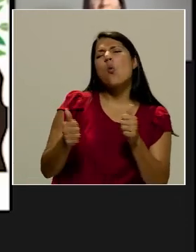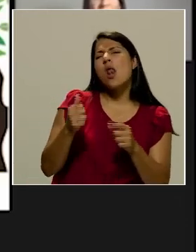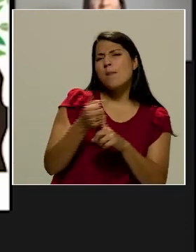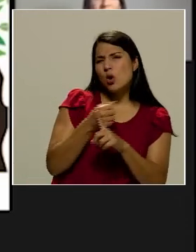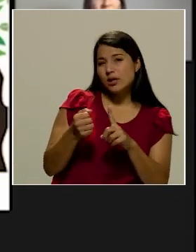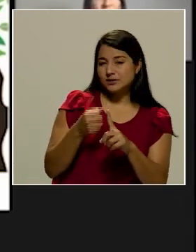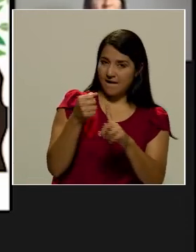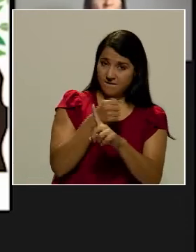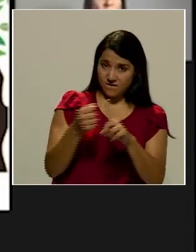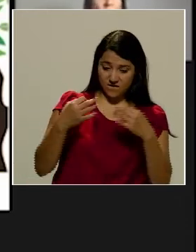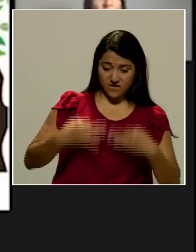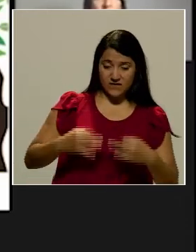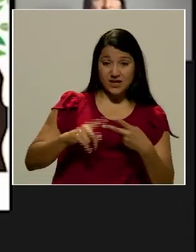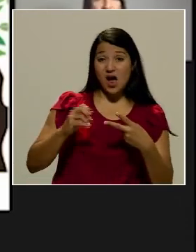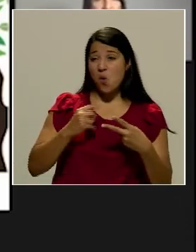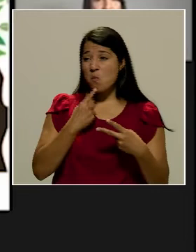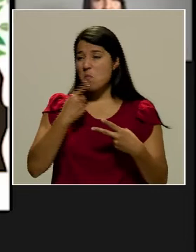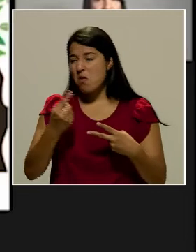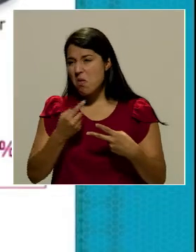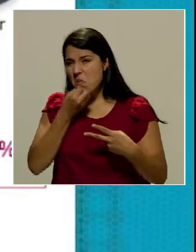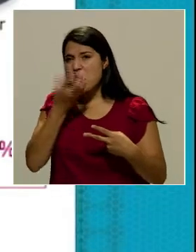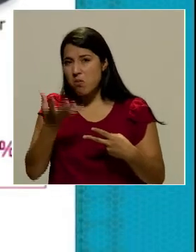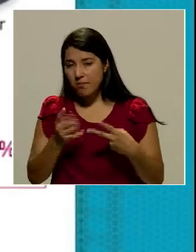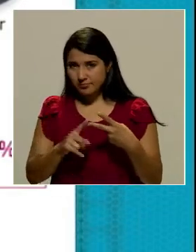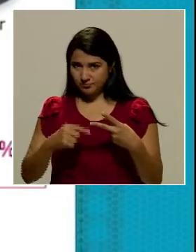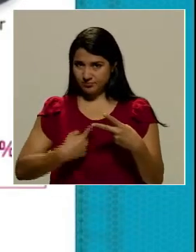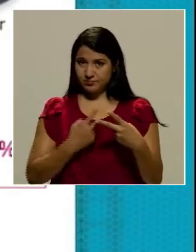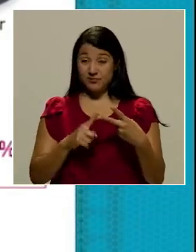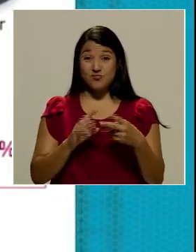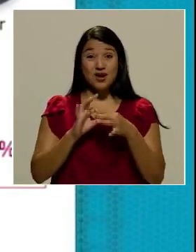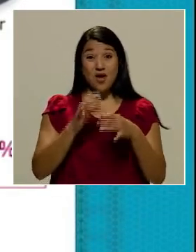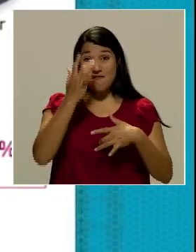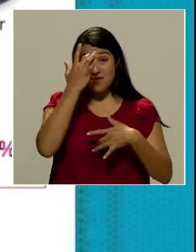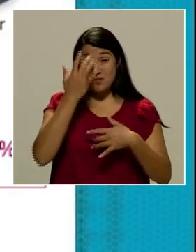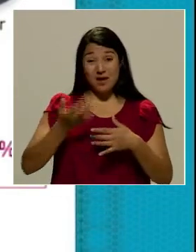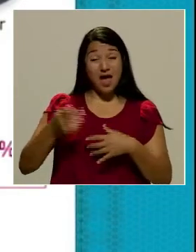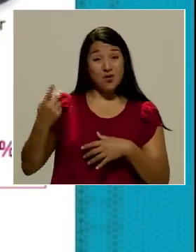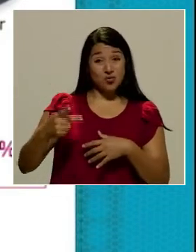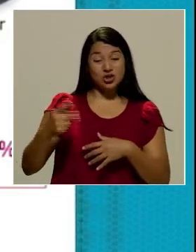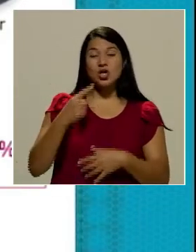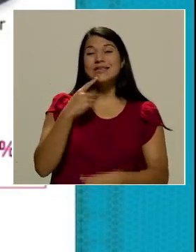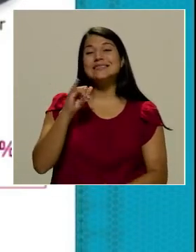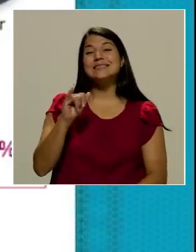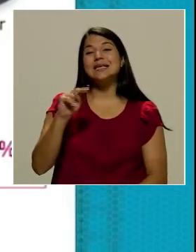las que se identifican como principales. En cuanto a enfermedades de alto riesgo, el INEC revela